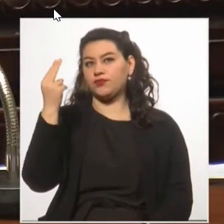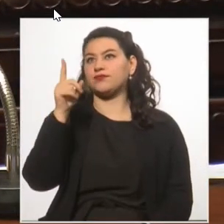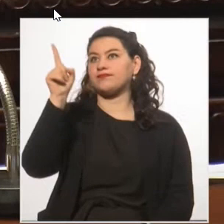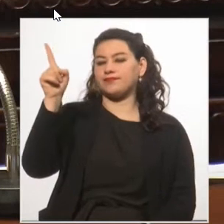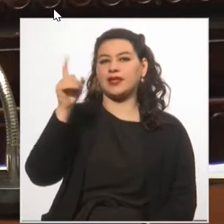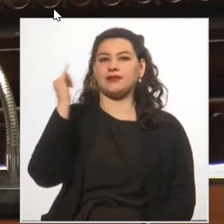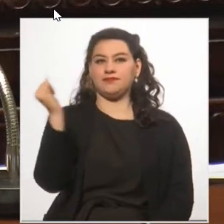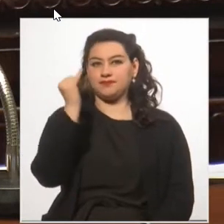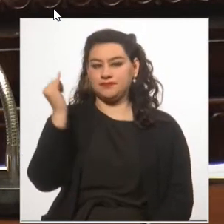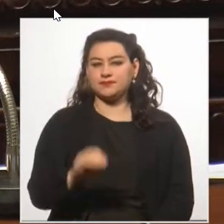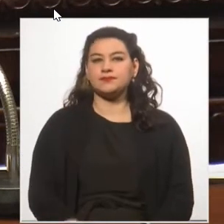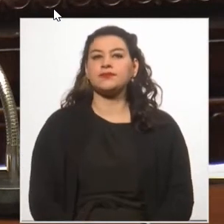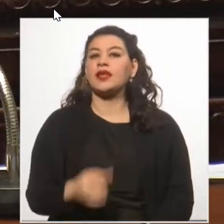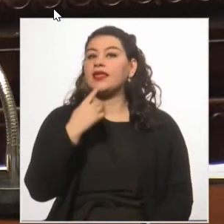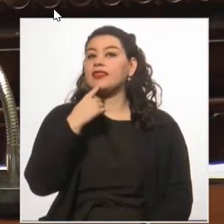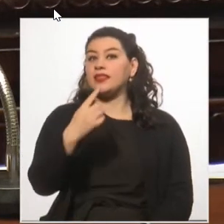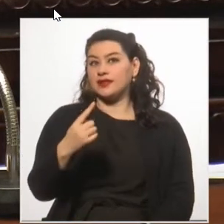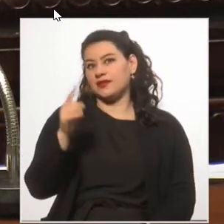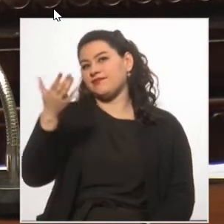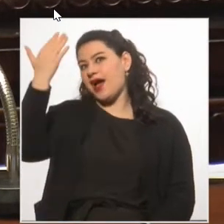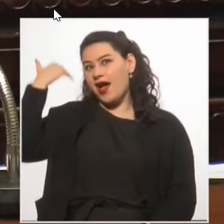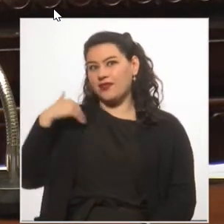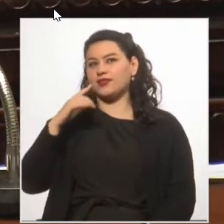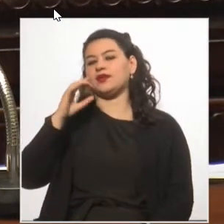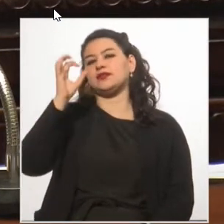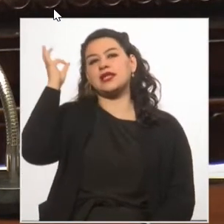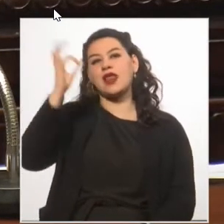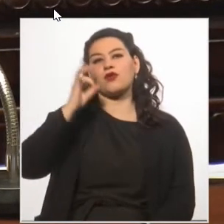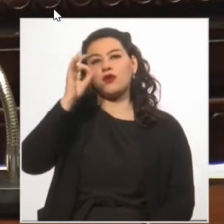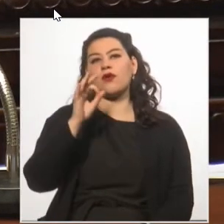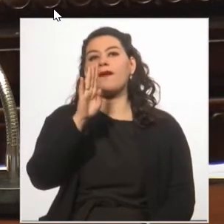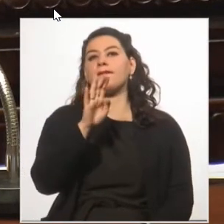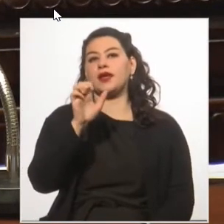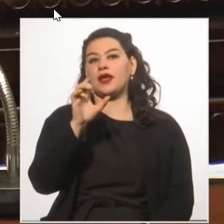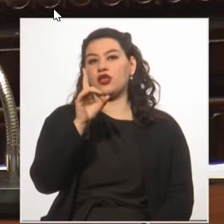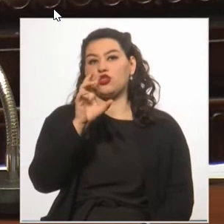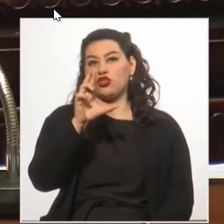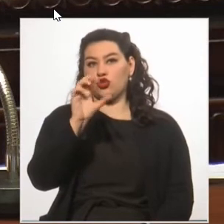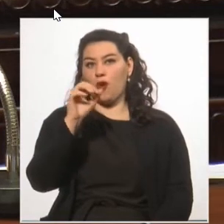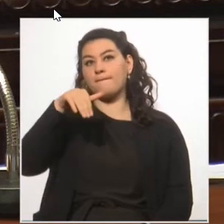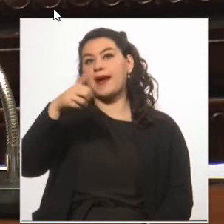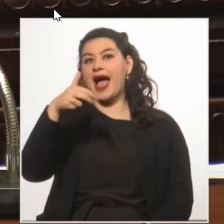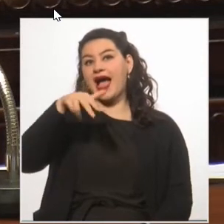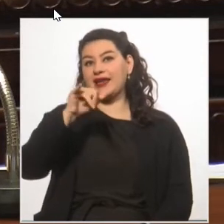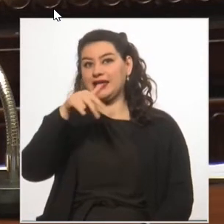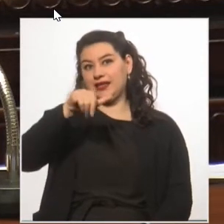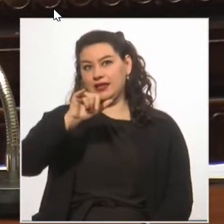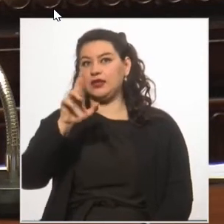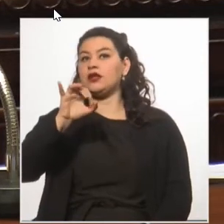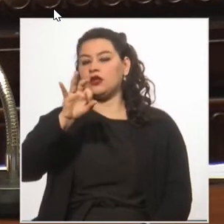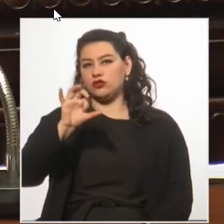Sicilia. Decía en esa sesión el senador Pedro Manini Ríos: señor